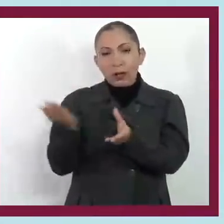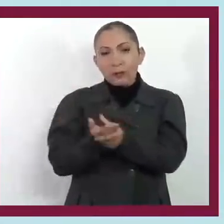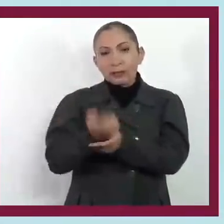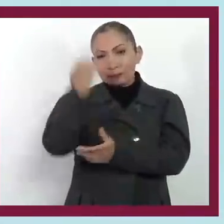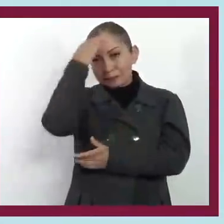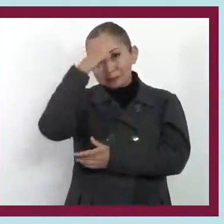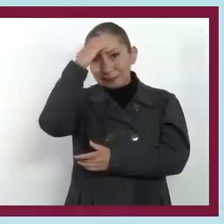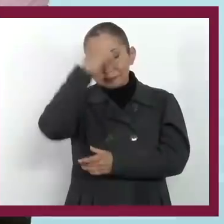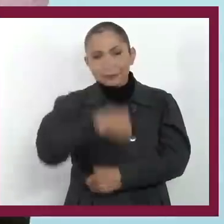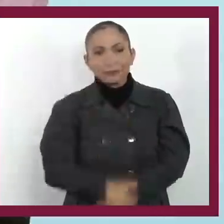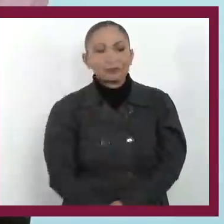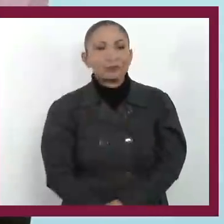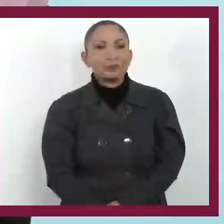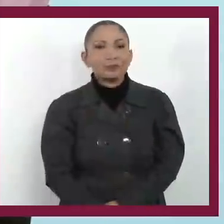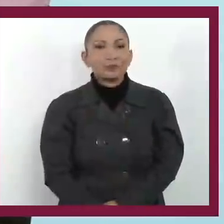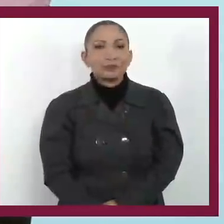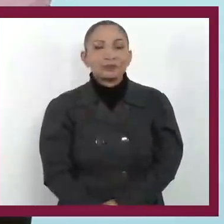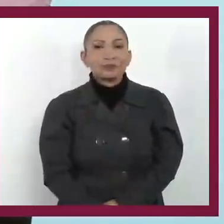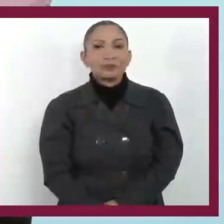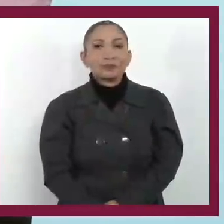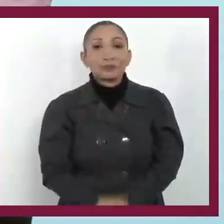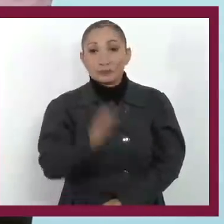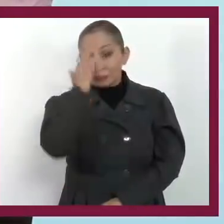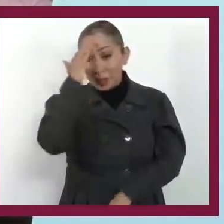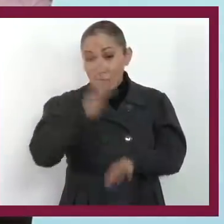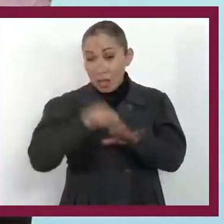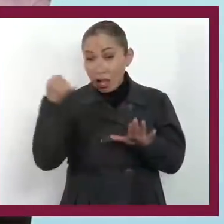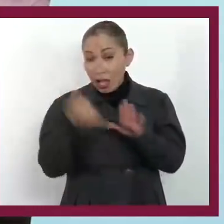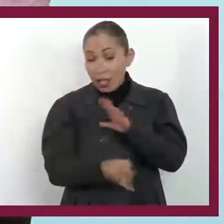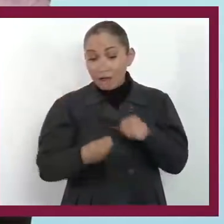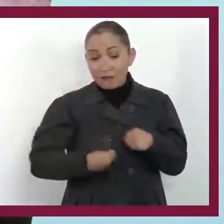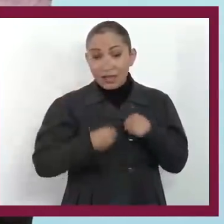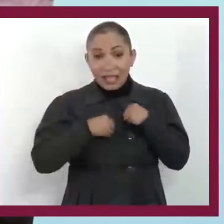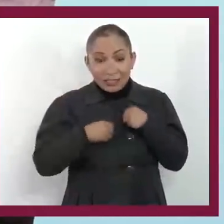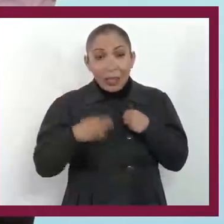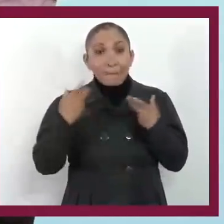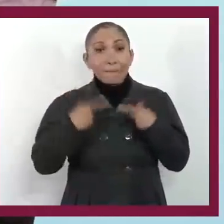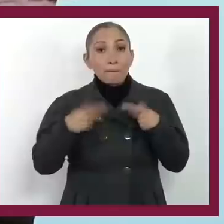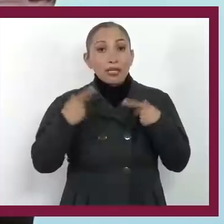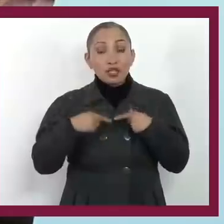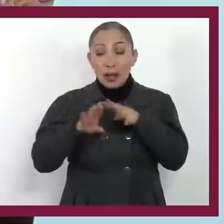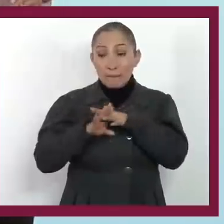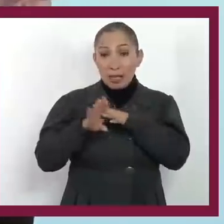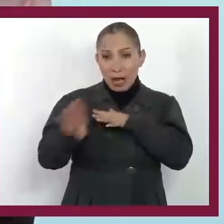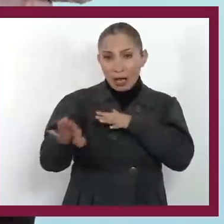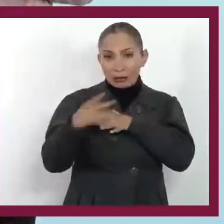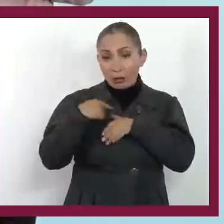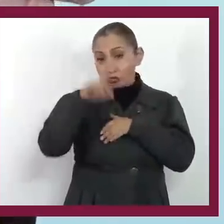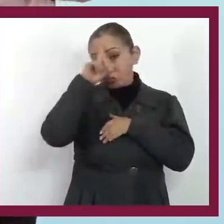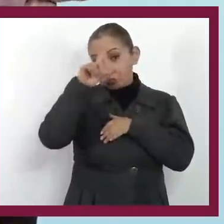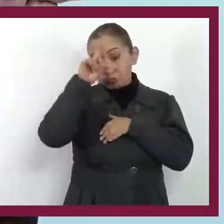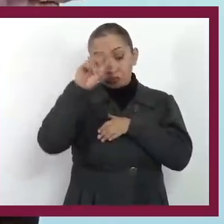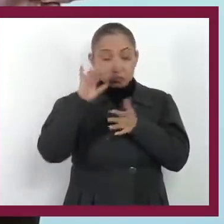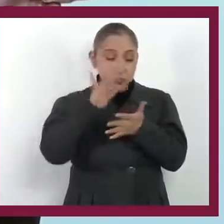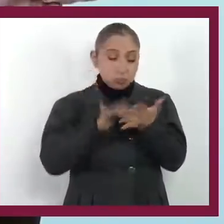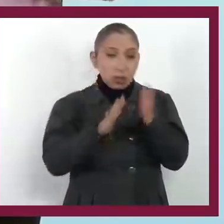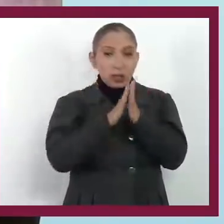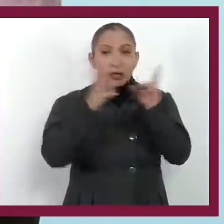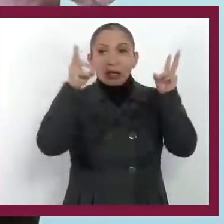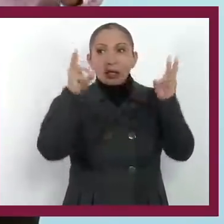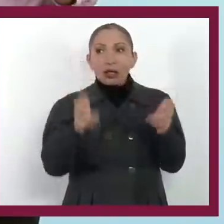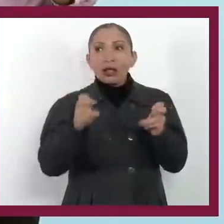de experiencias. Para conocer más sobre la vida de las y los migrantes, les recomendamos leer el